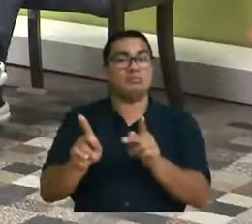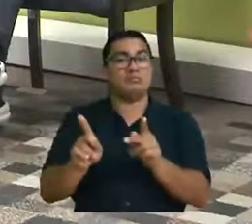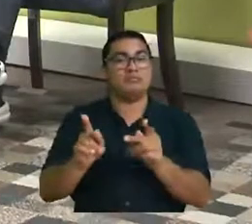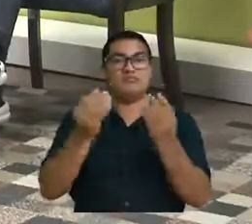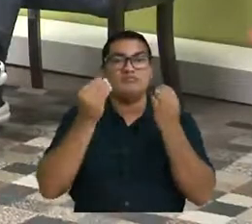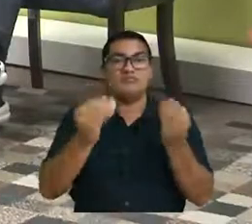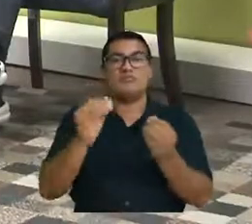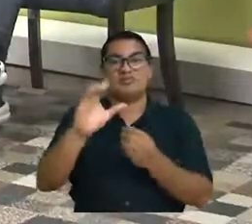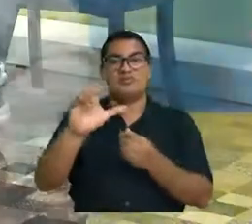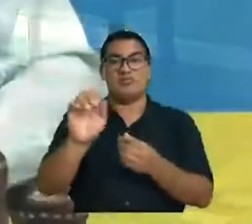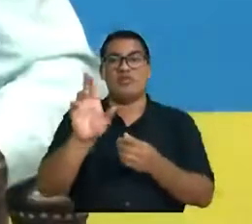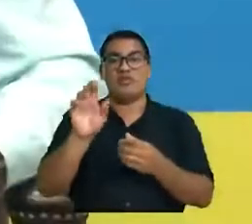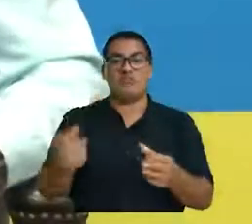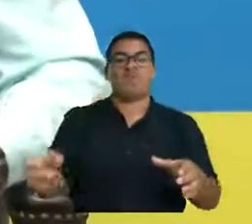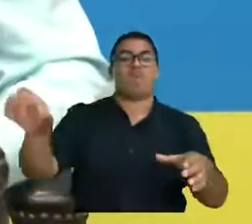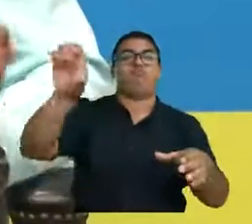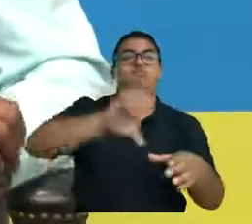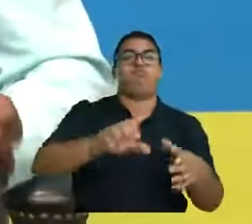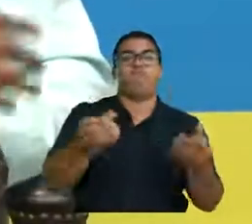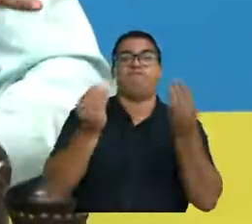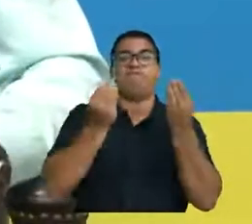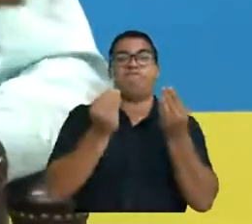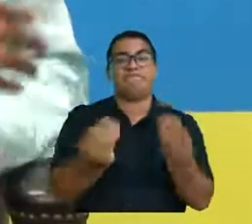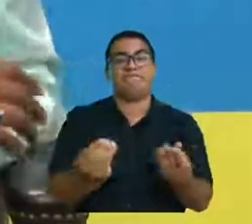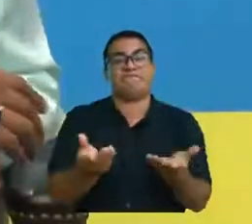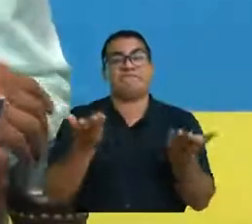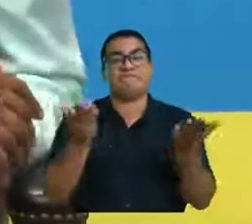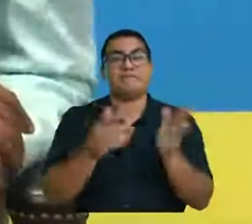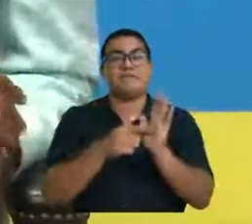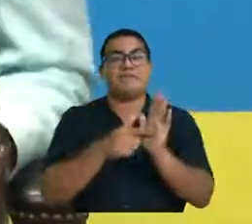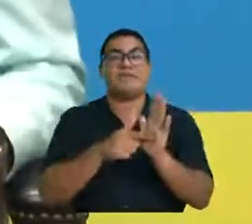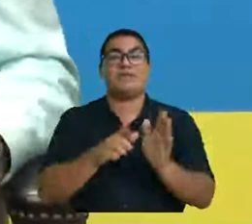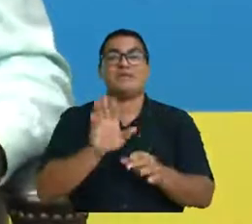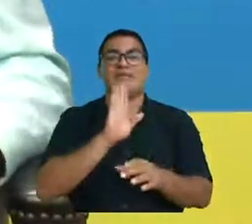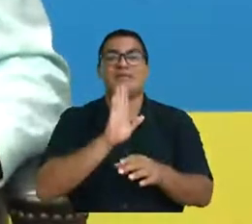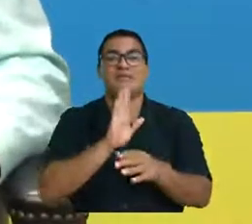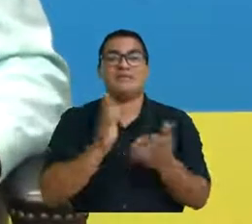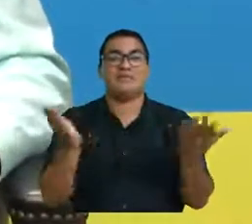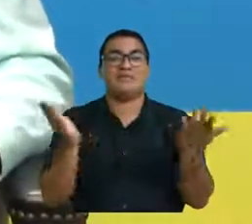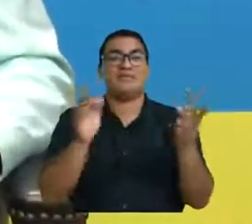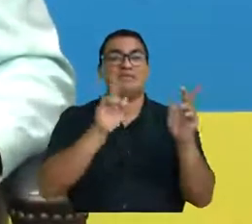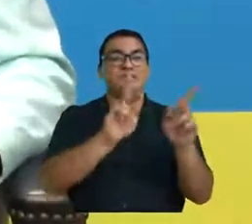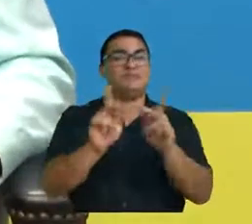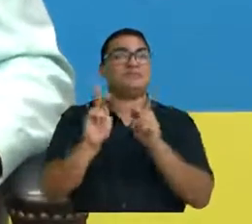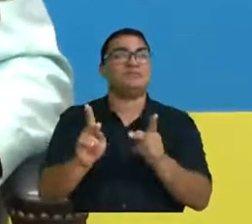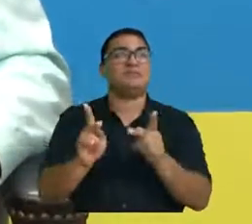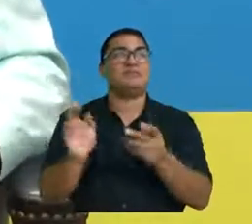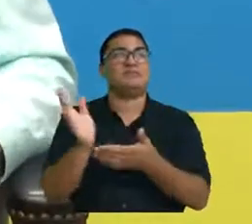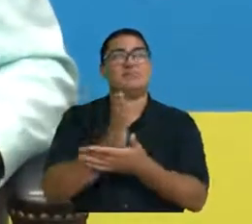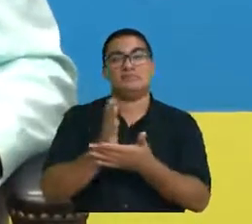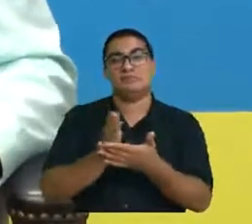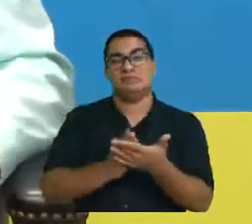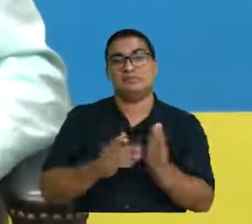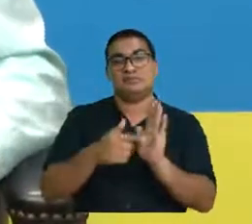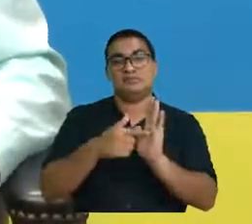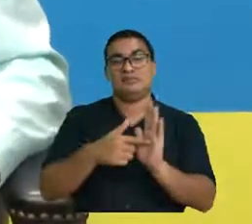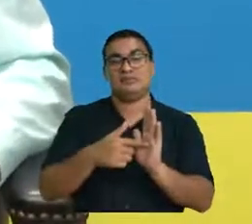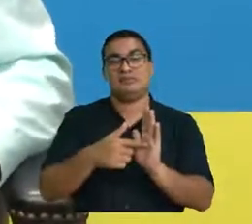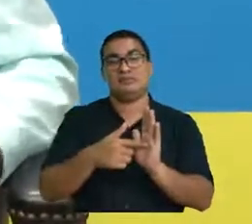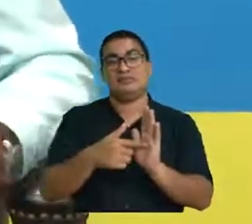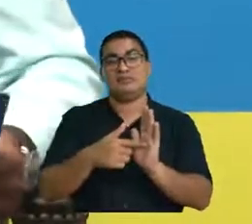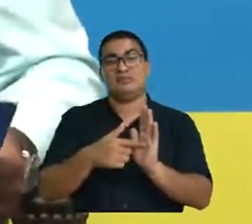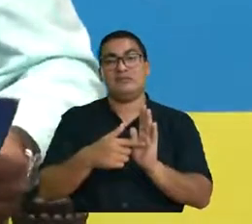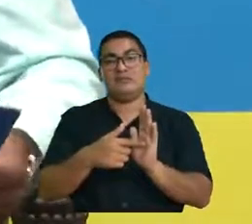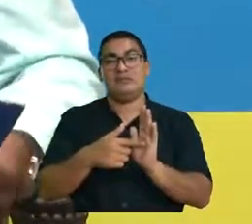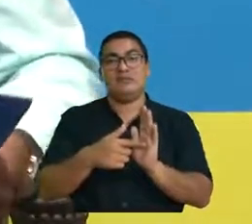uso y abusan de la cantidad. Por ejemplo, hablemos, hay personas que también utilizan para, como les decía yo, para